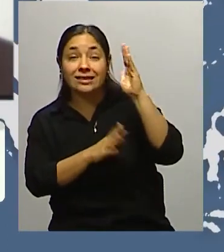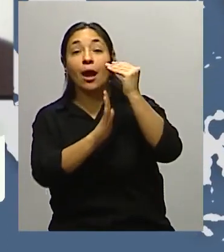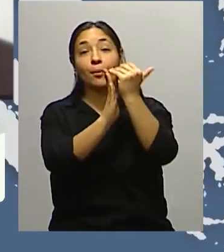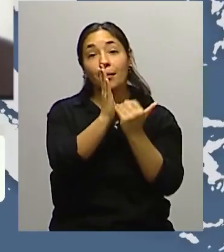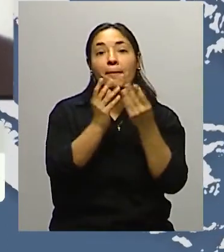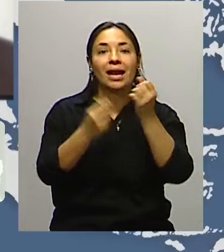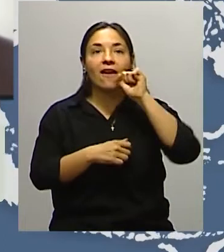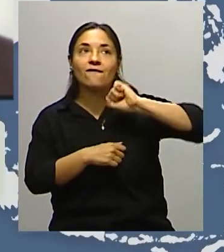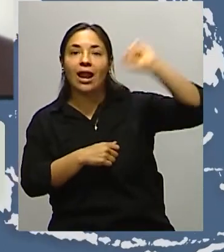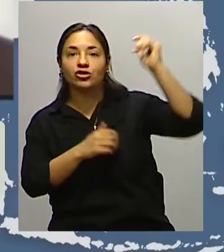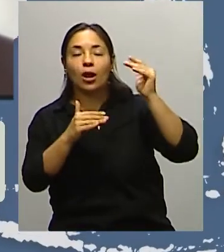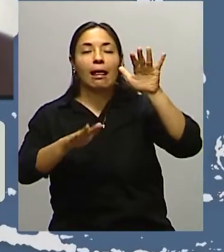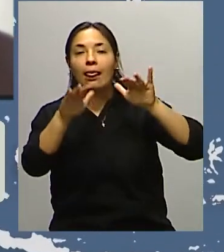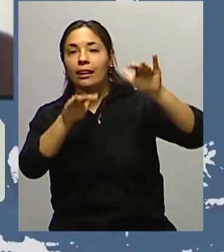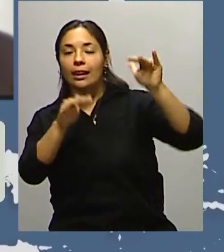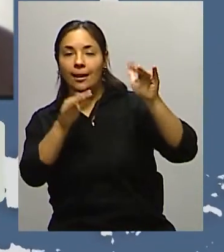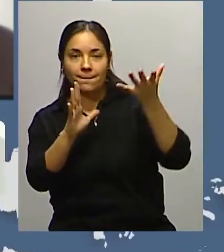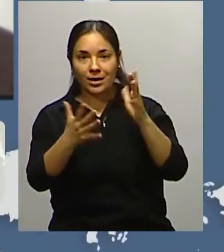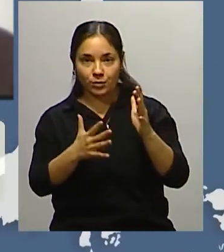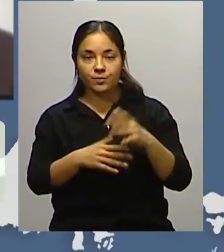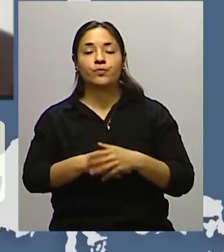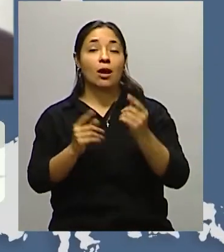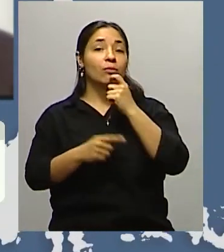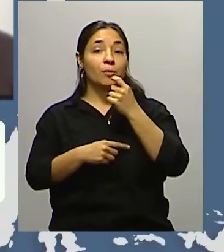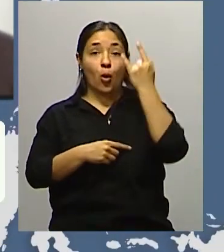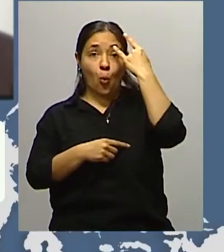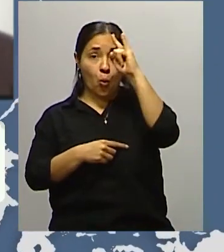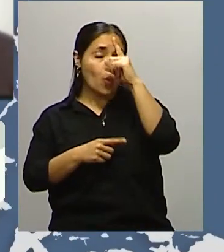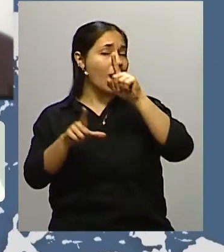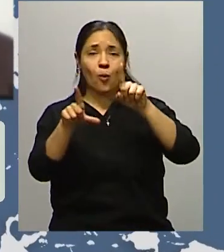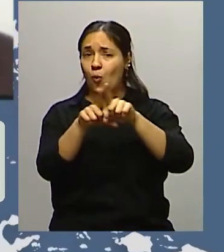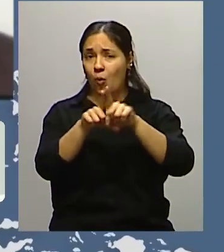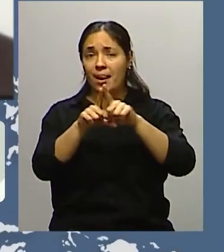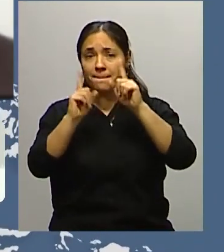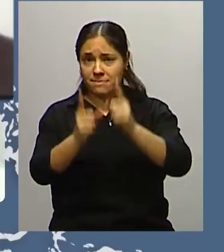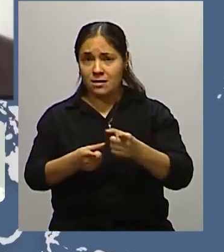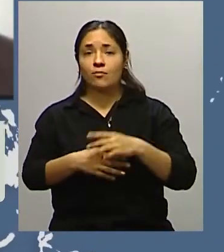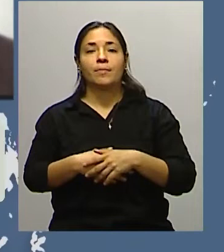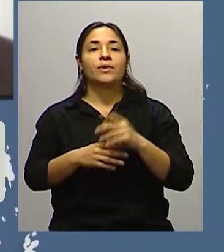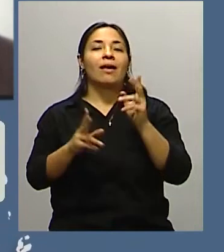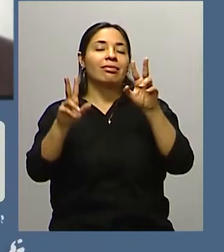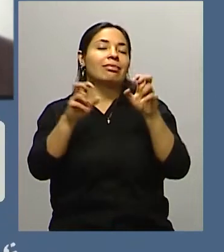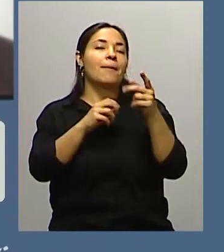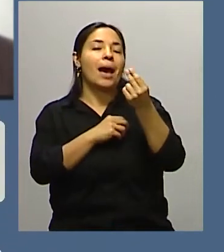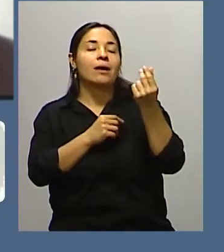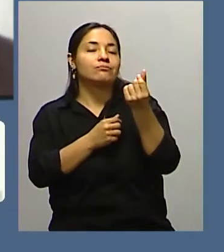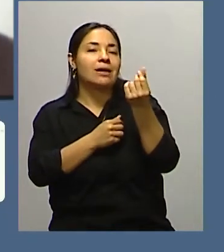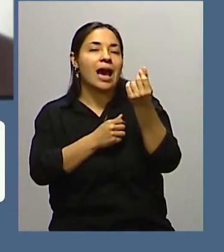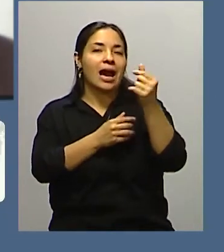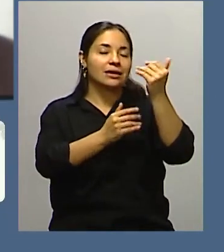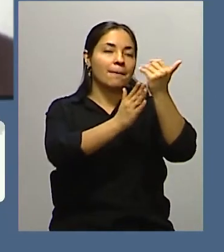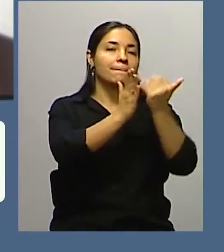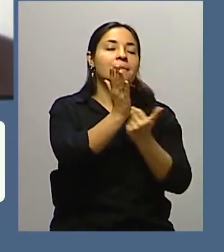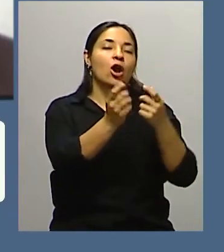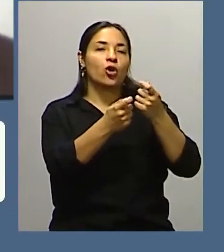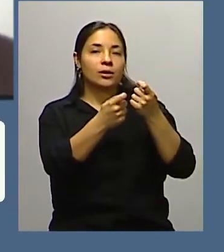antiinflacionario. Uh-huh. Por ejemplo, en Uruguay también pegó de la misma manera, no han ido por el lado arancelario, están